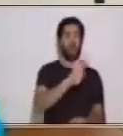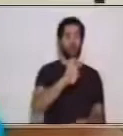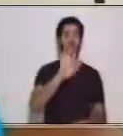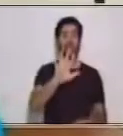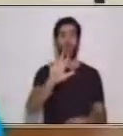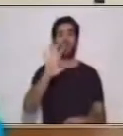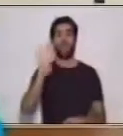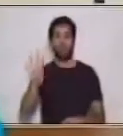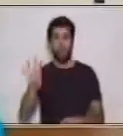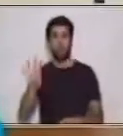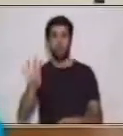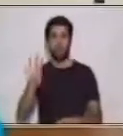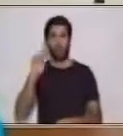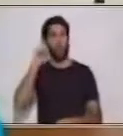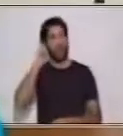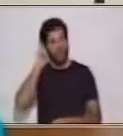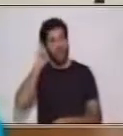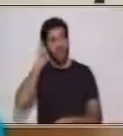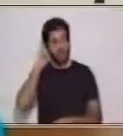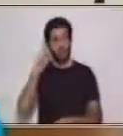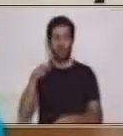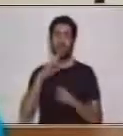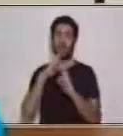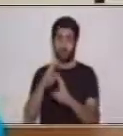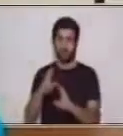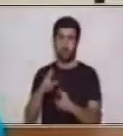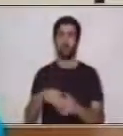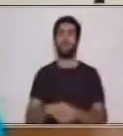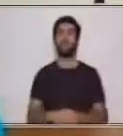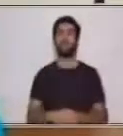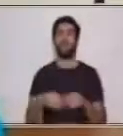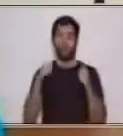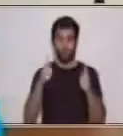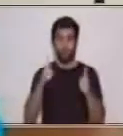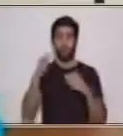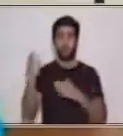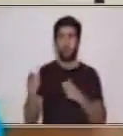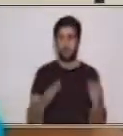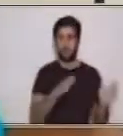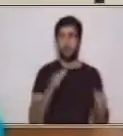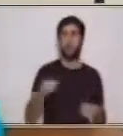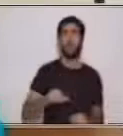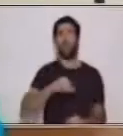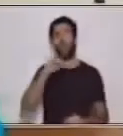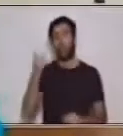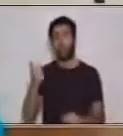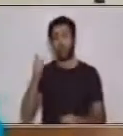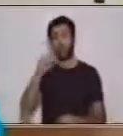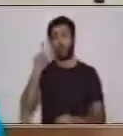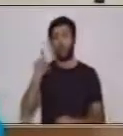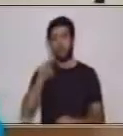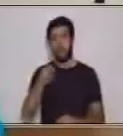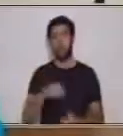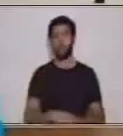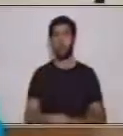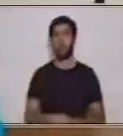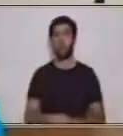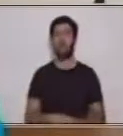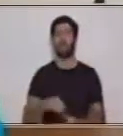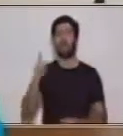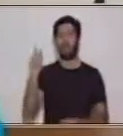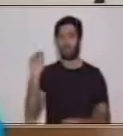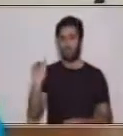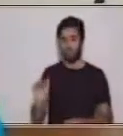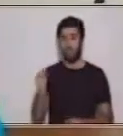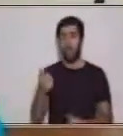454 gramos aproximadamente. Así lo habíamos dicho. Bueno, vamos a la pregunta número 2. Pedro